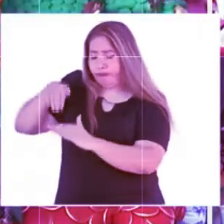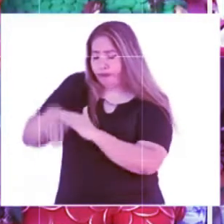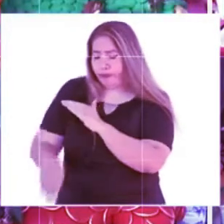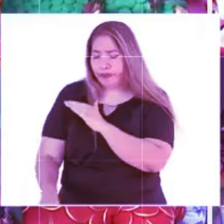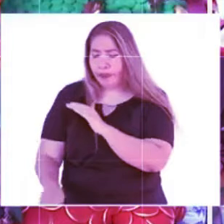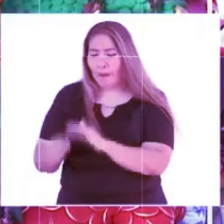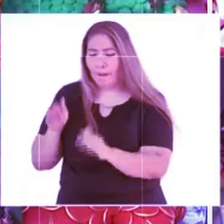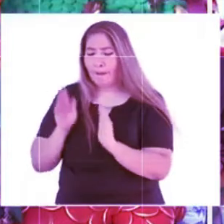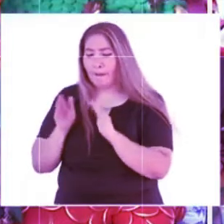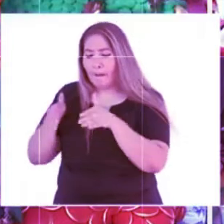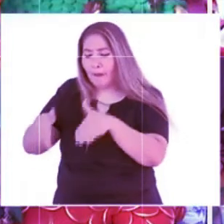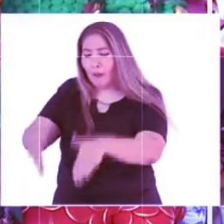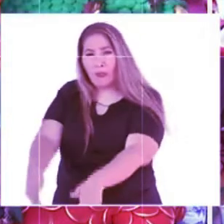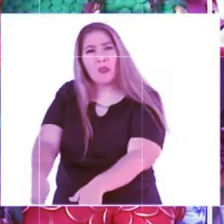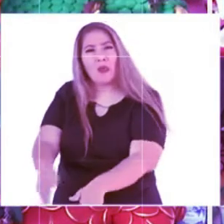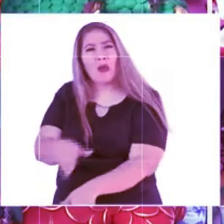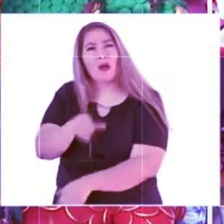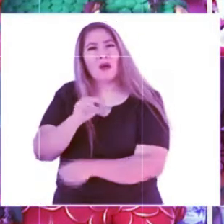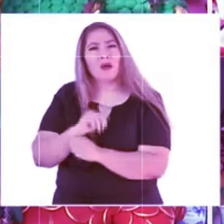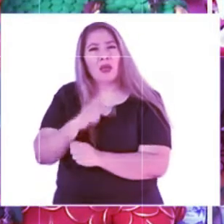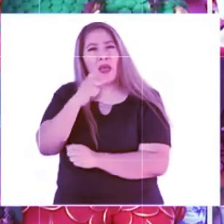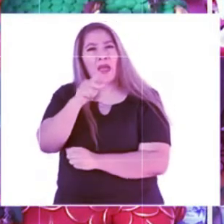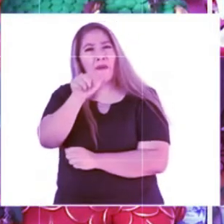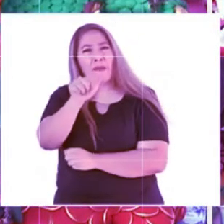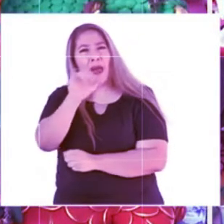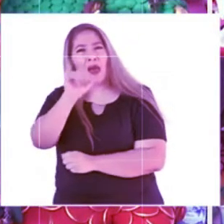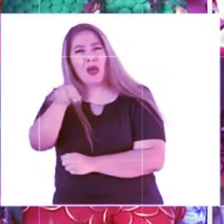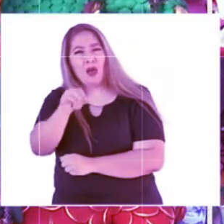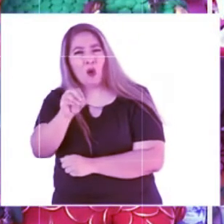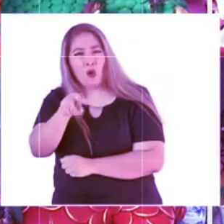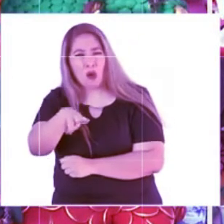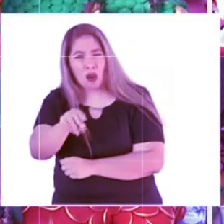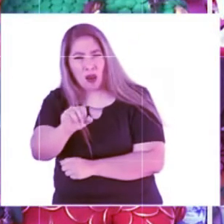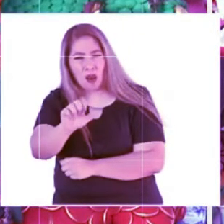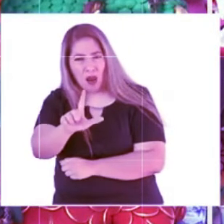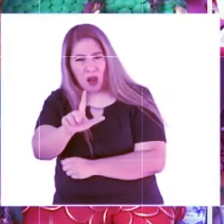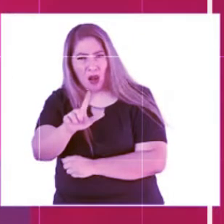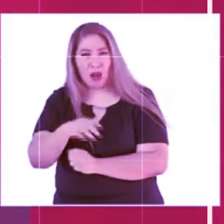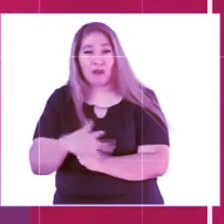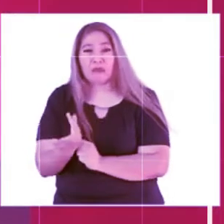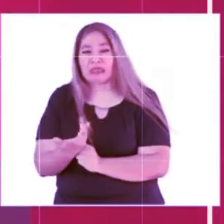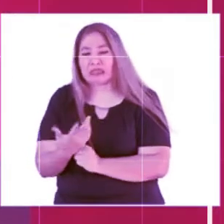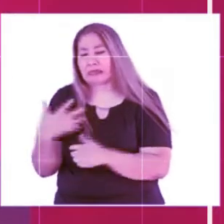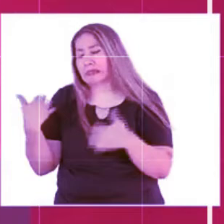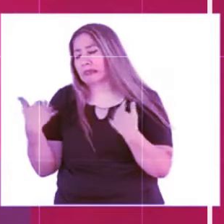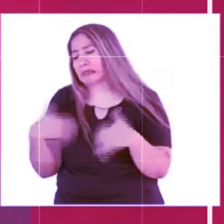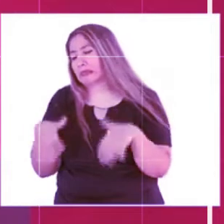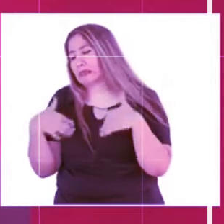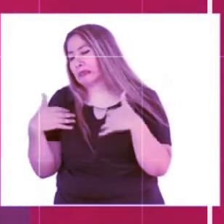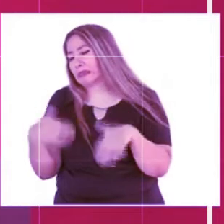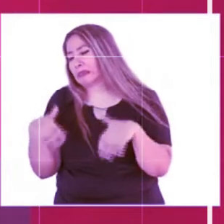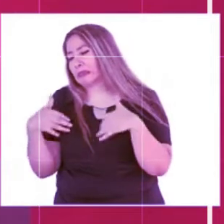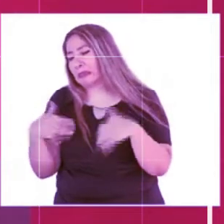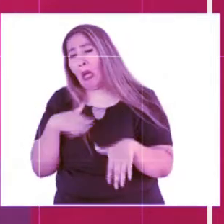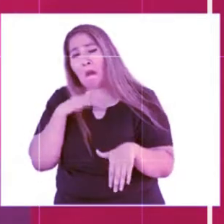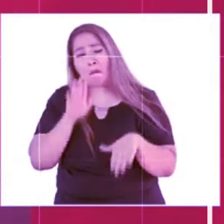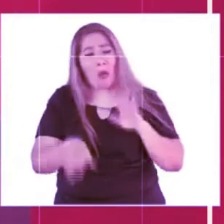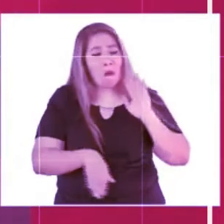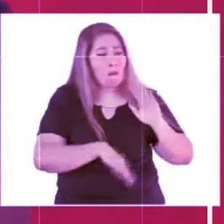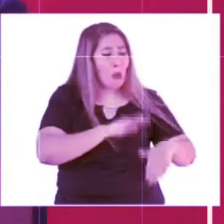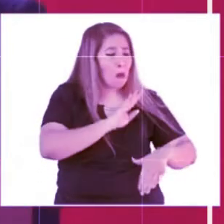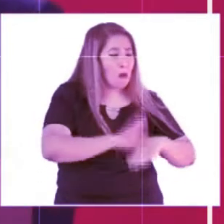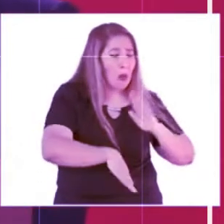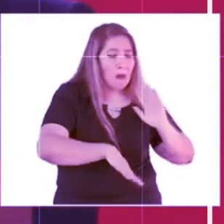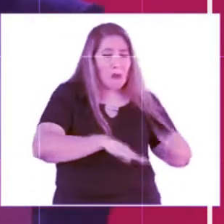semihundidos en las norias del Pajonal. El genocidio costó la vida, como